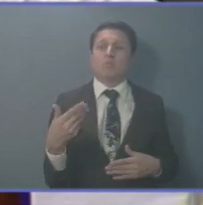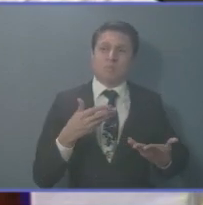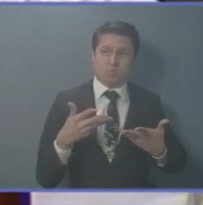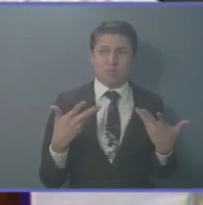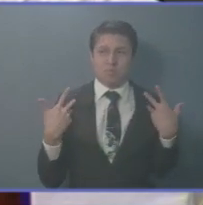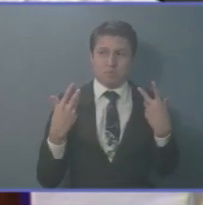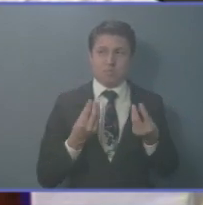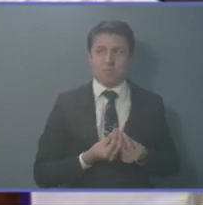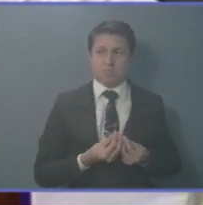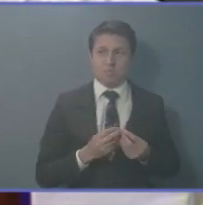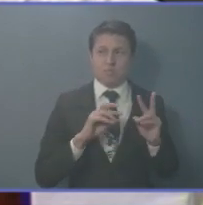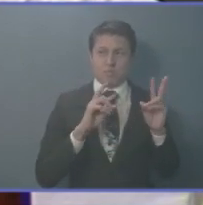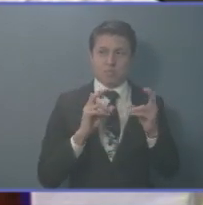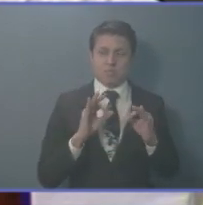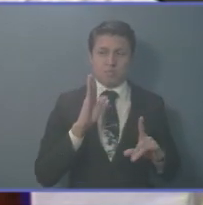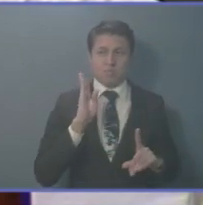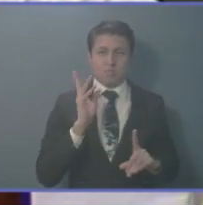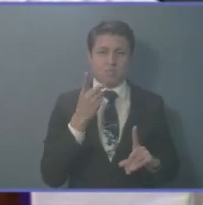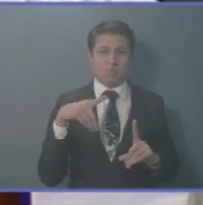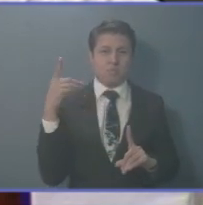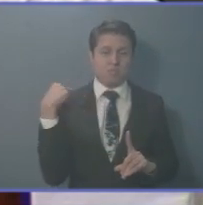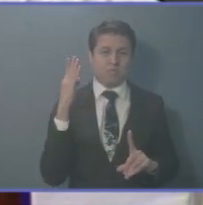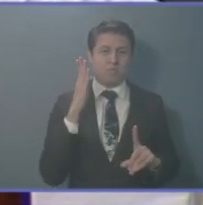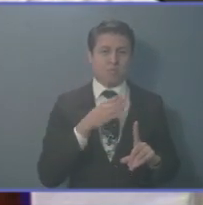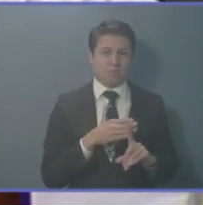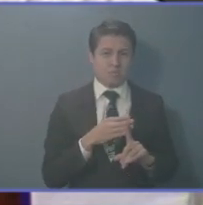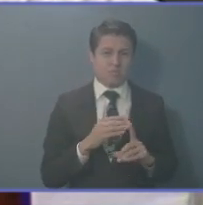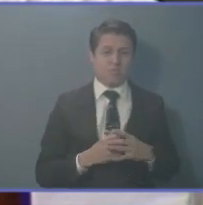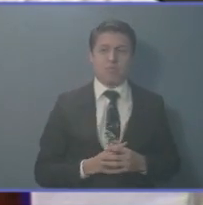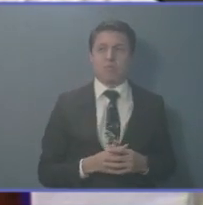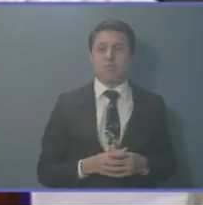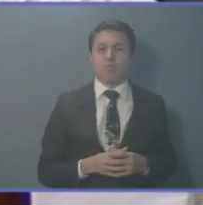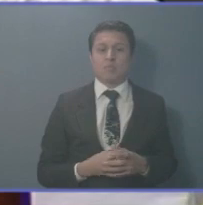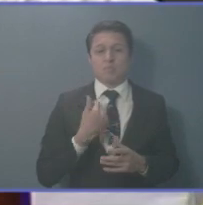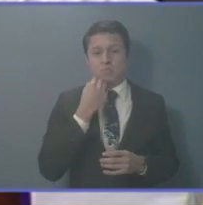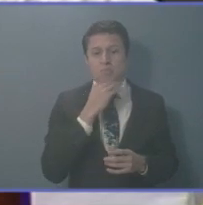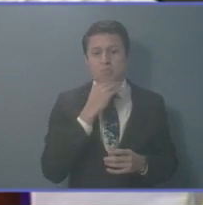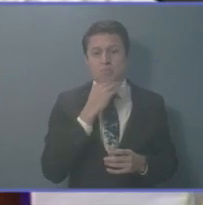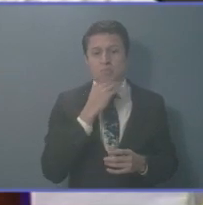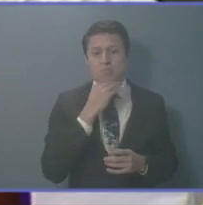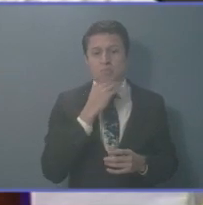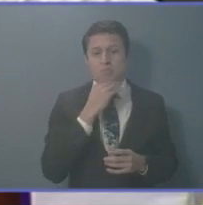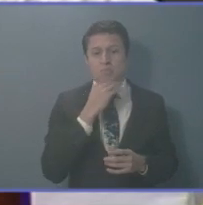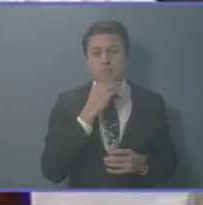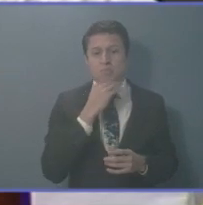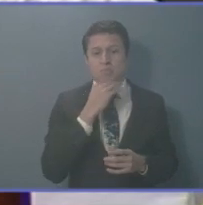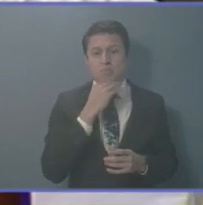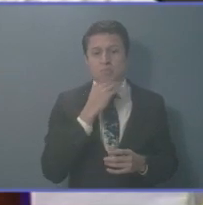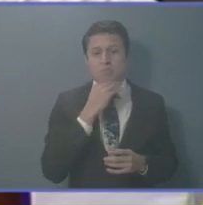sociales relacionados directa o estrictamente al combate de la pandemia, conforme lo determine